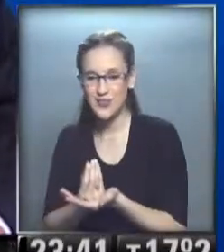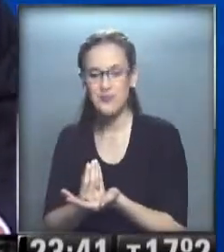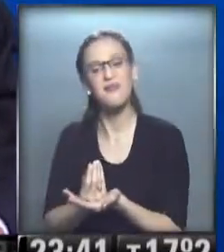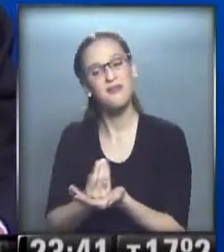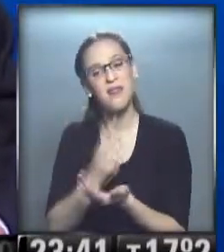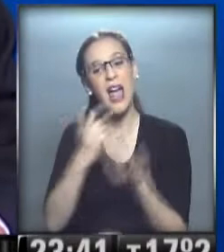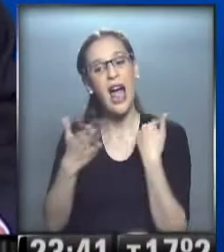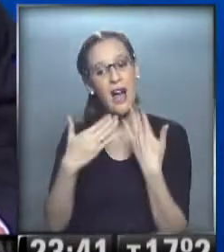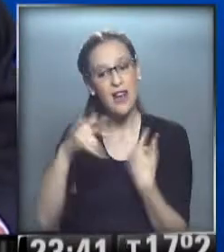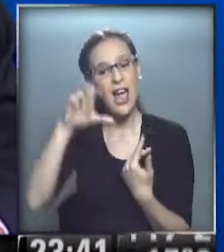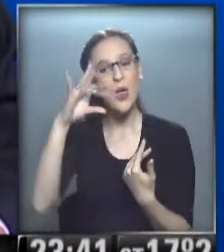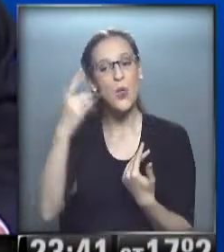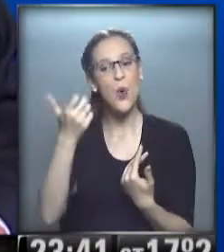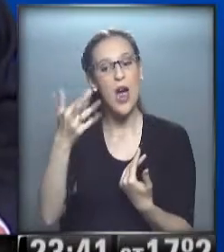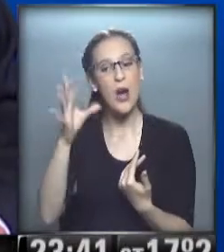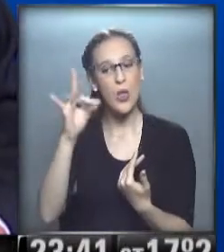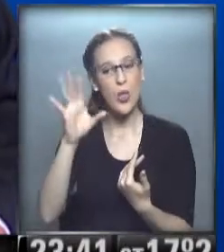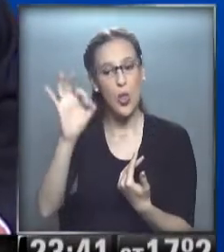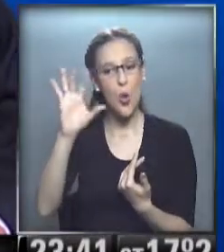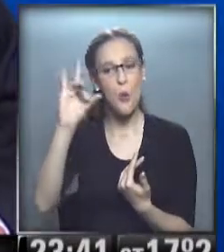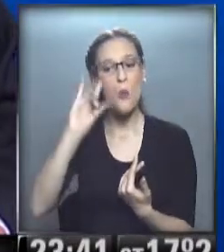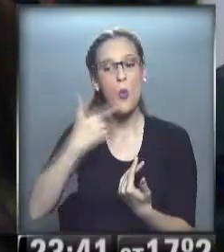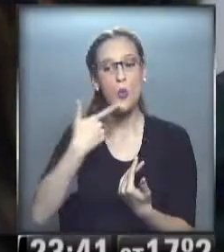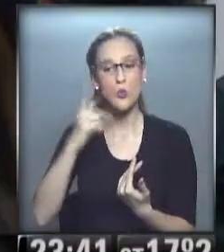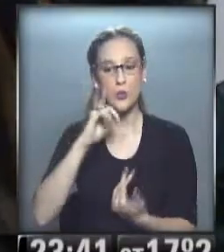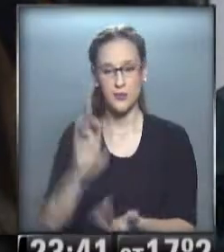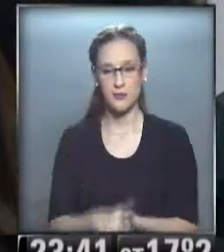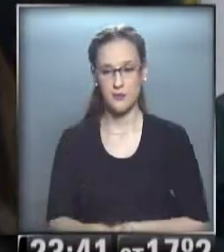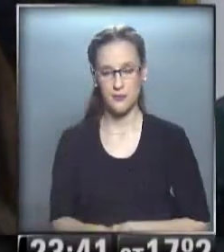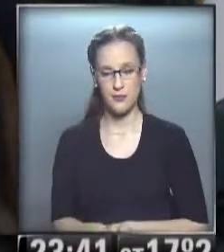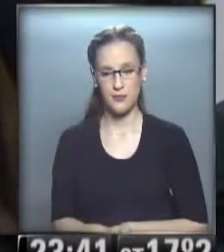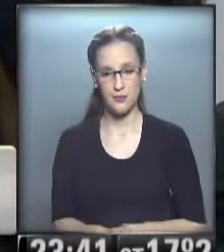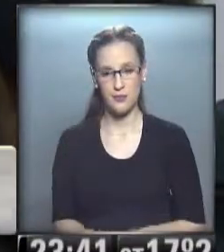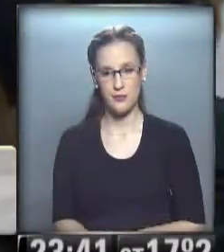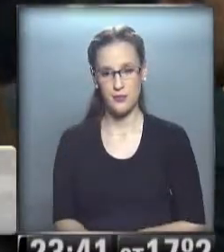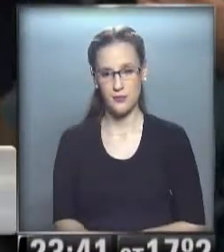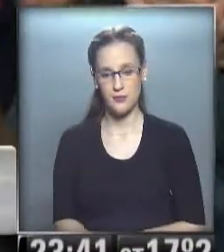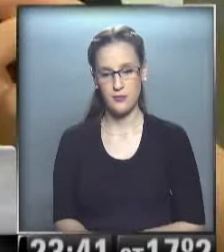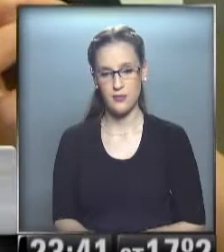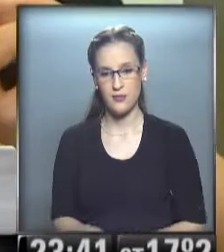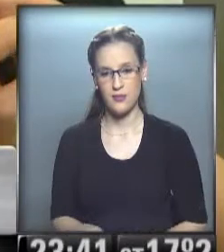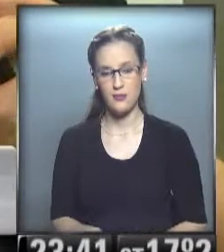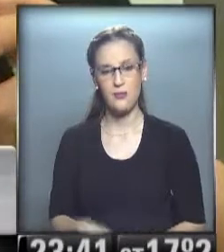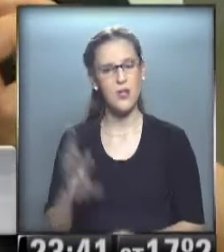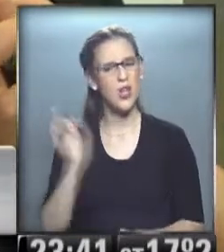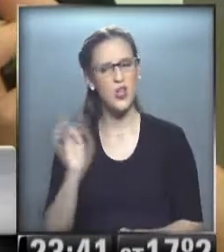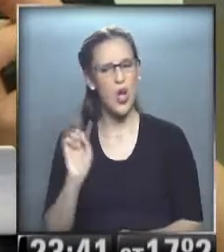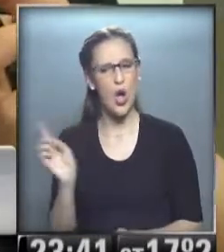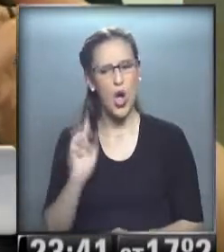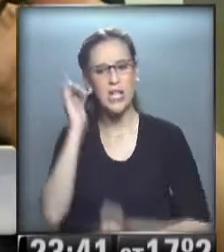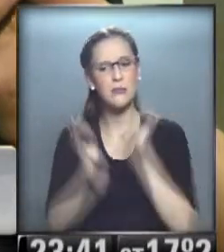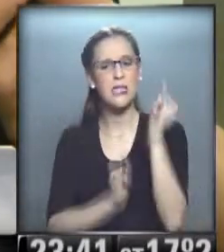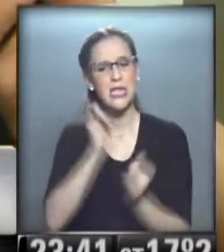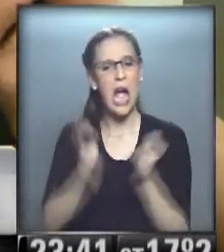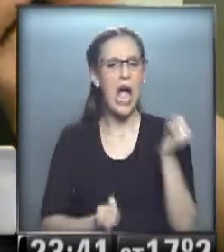habló Eduardo Bussi, titular de la Federación Agraria. La mejor forma de ilustrarlo es que no hay que explicarle que el fuego quema y que el